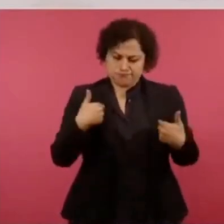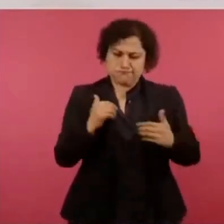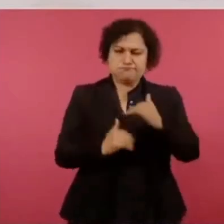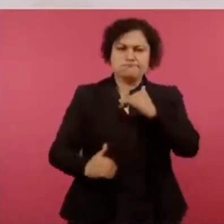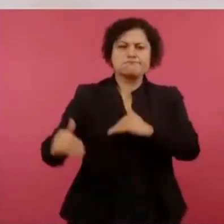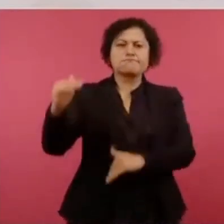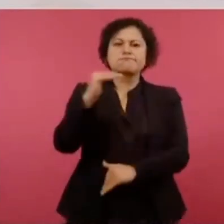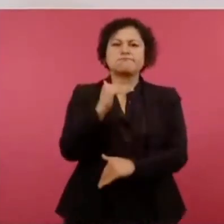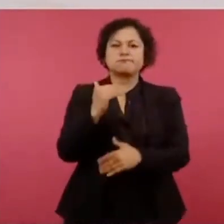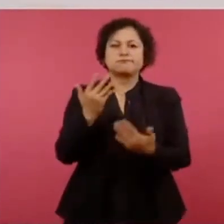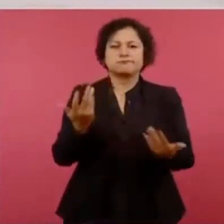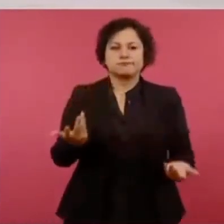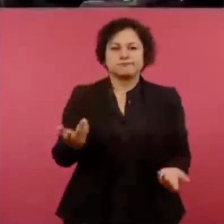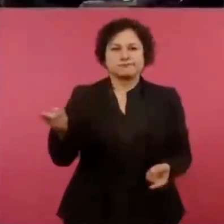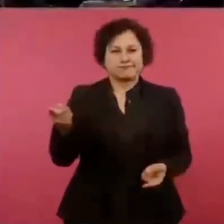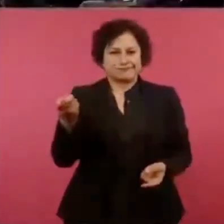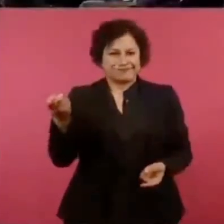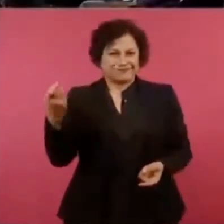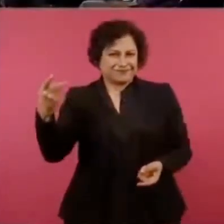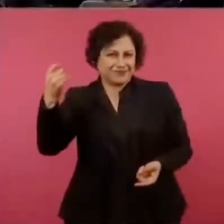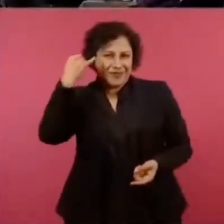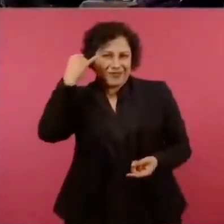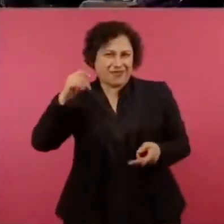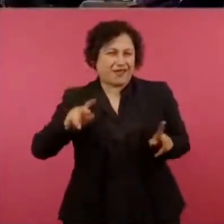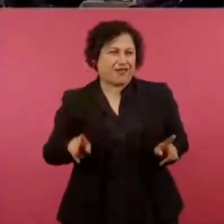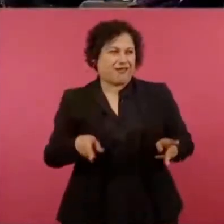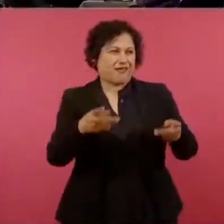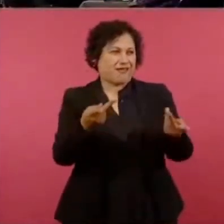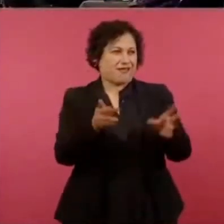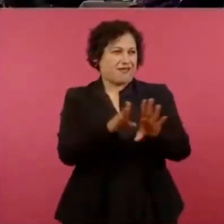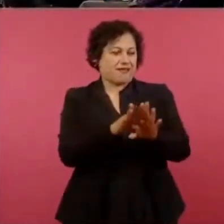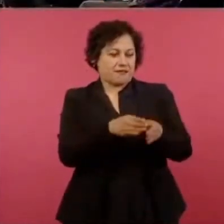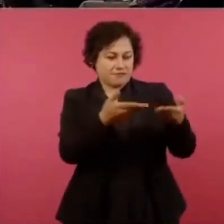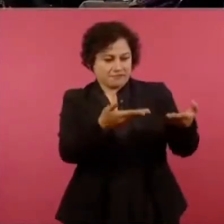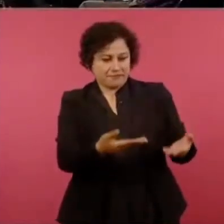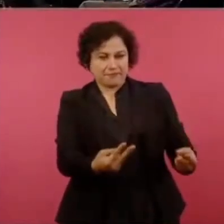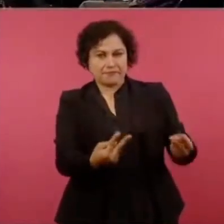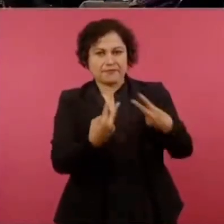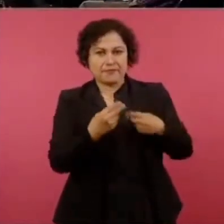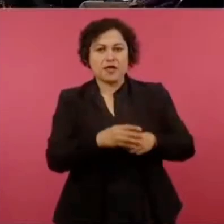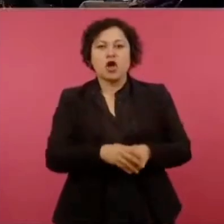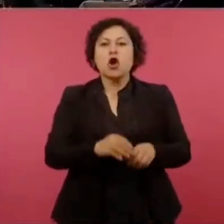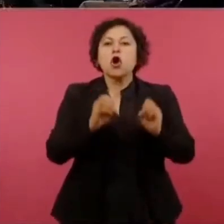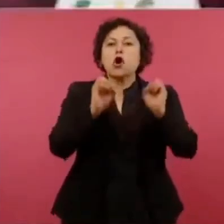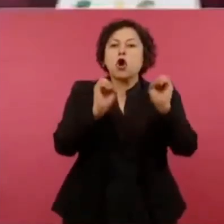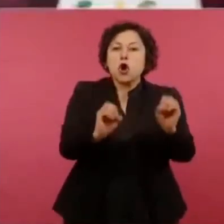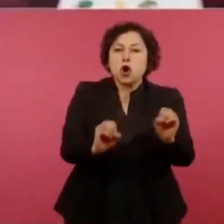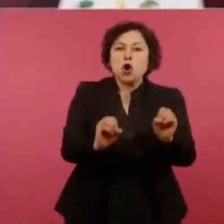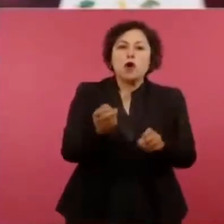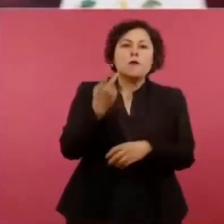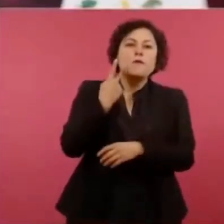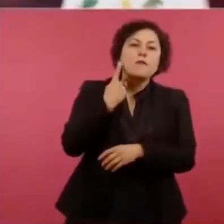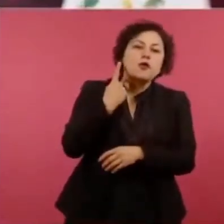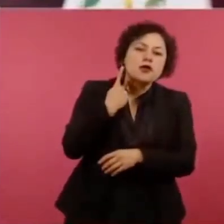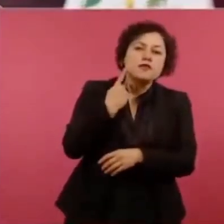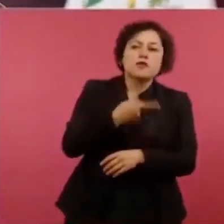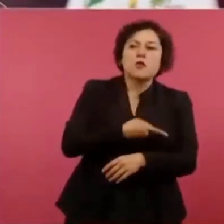o político pobre, pobre político, como te ven te tratan,